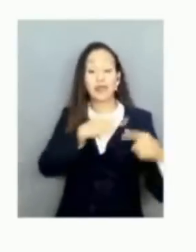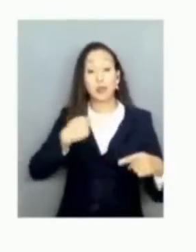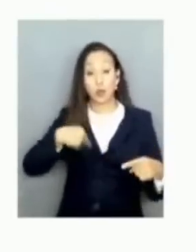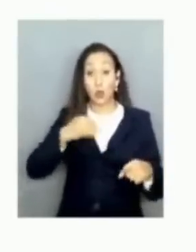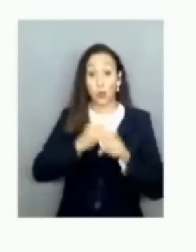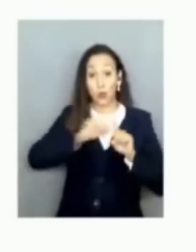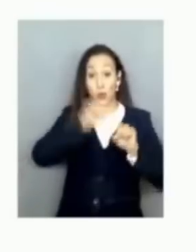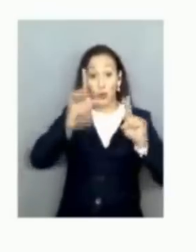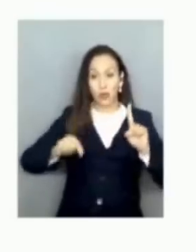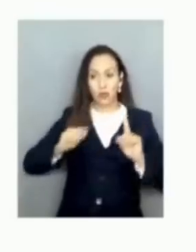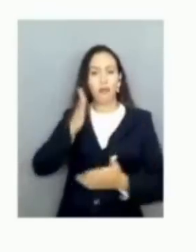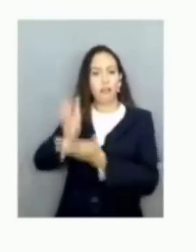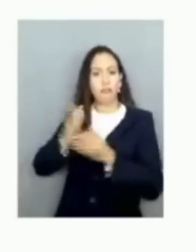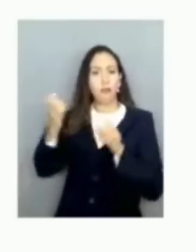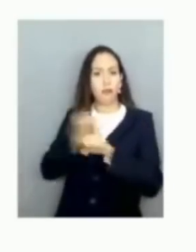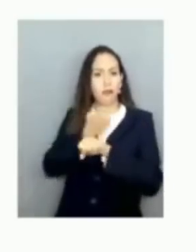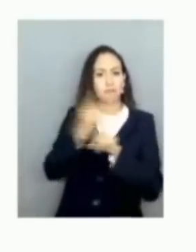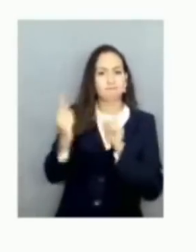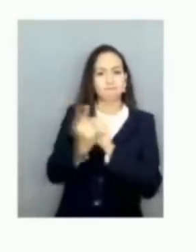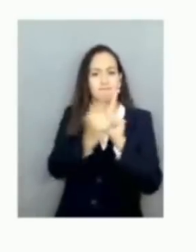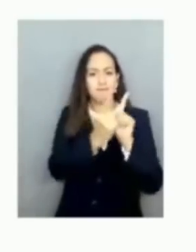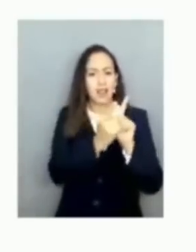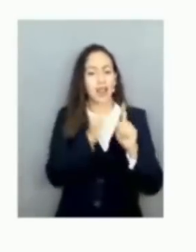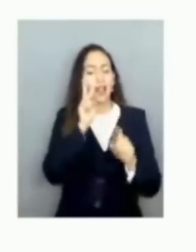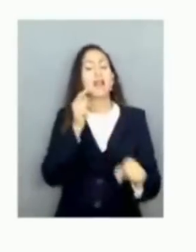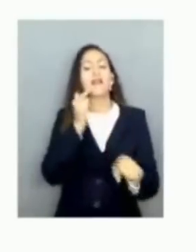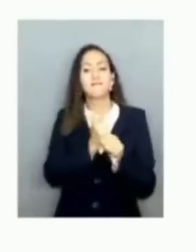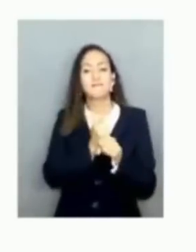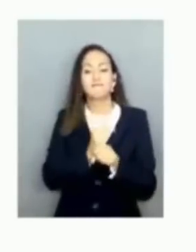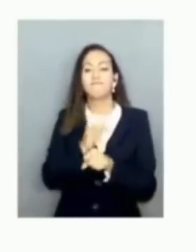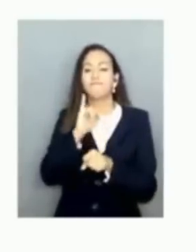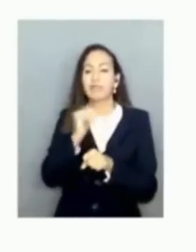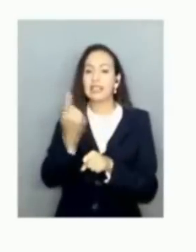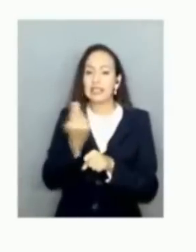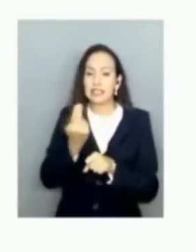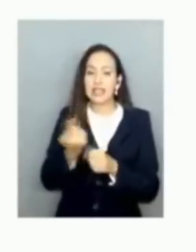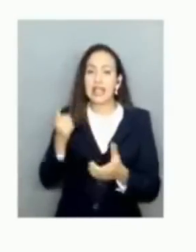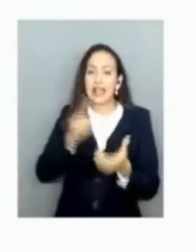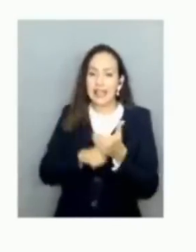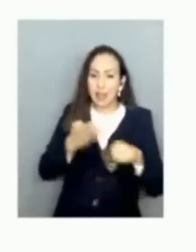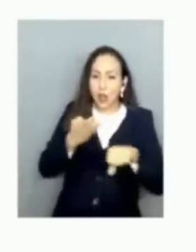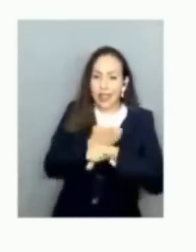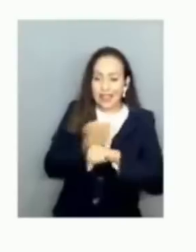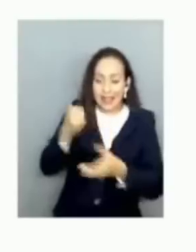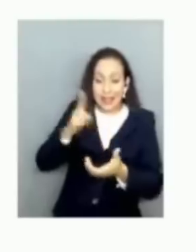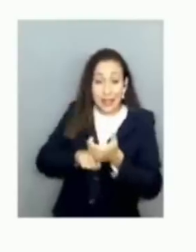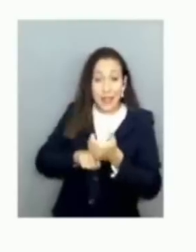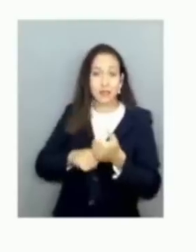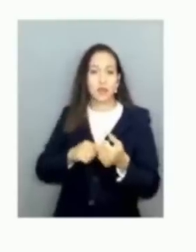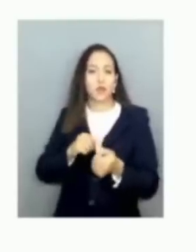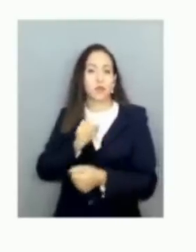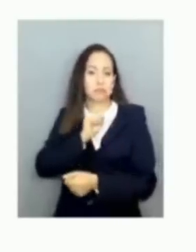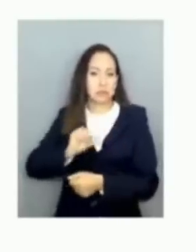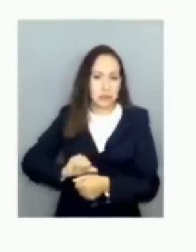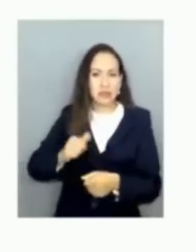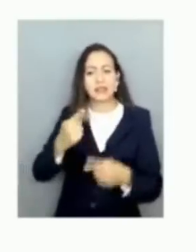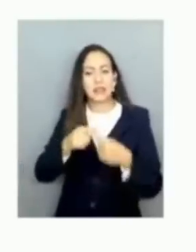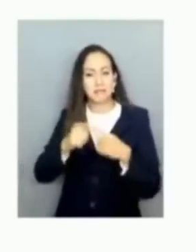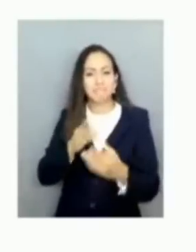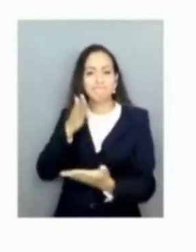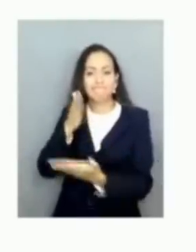de comunicación ni en las redes sociales. Amigos y amigas, y así se mantuvo por un